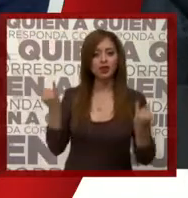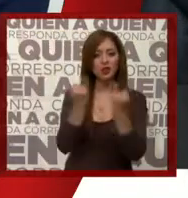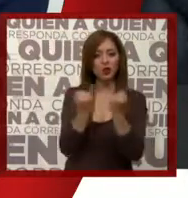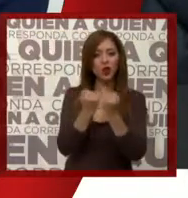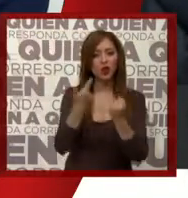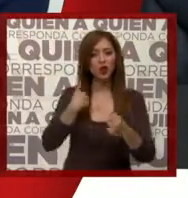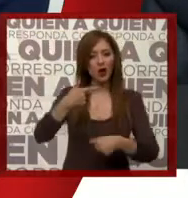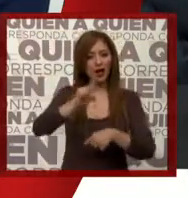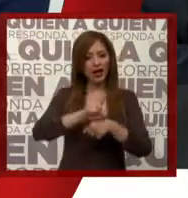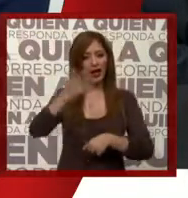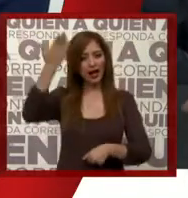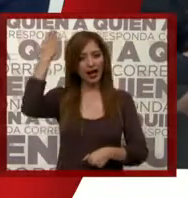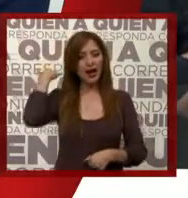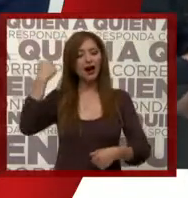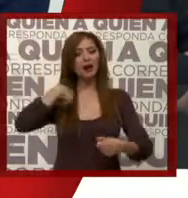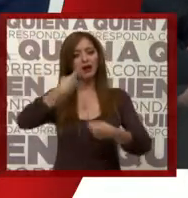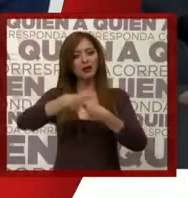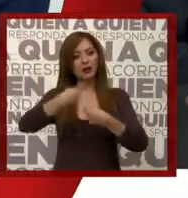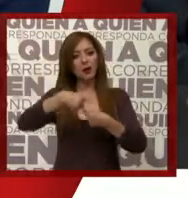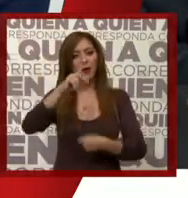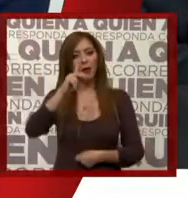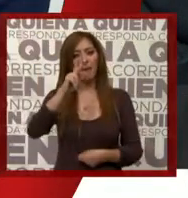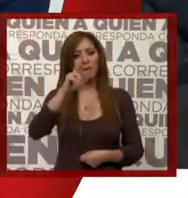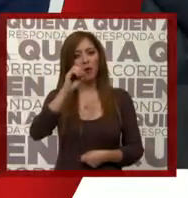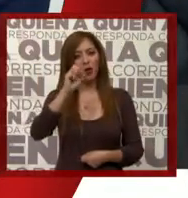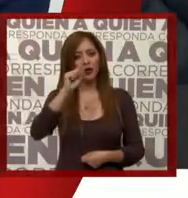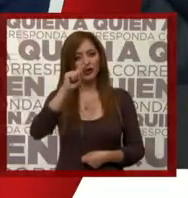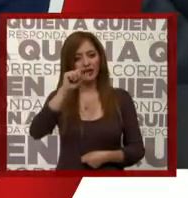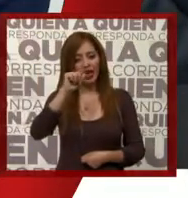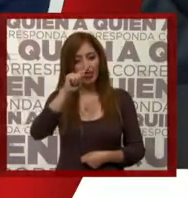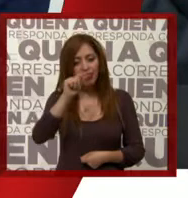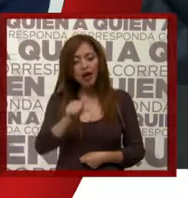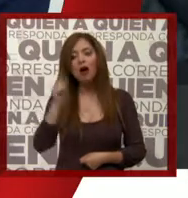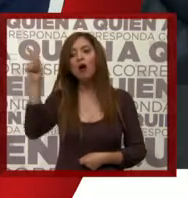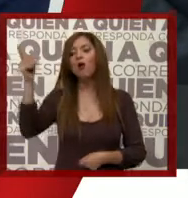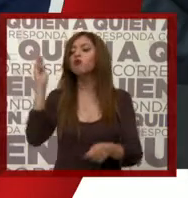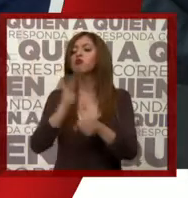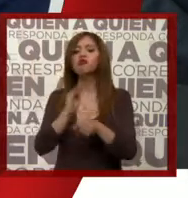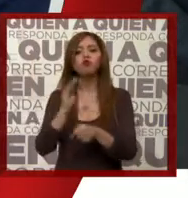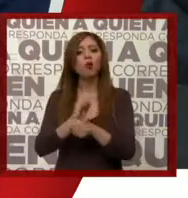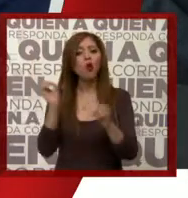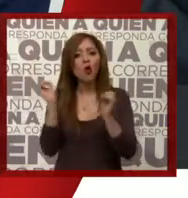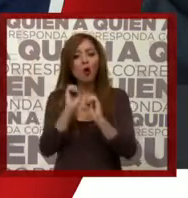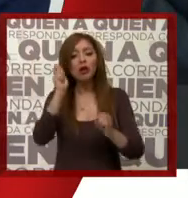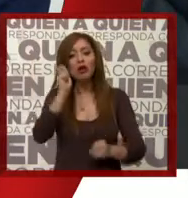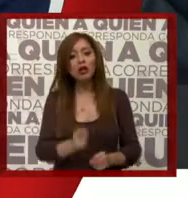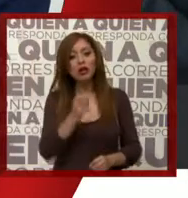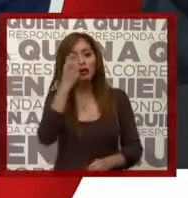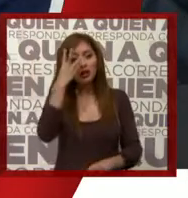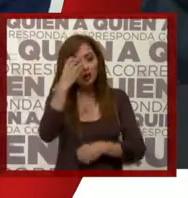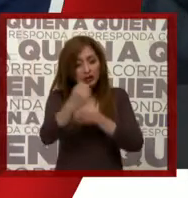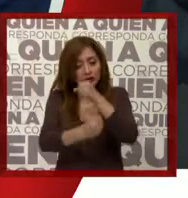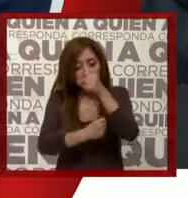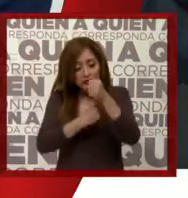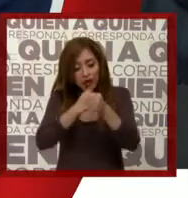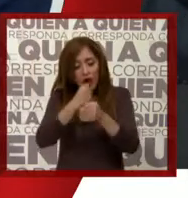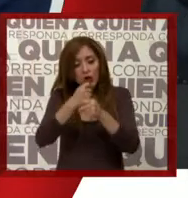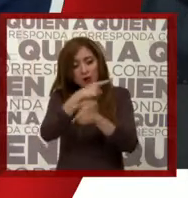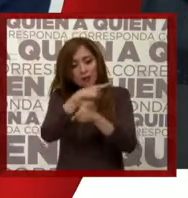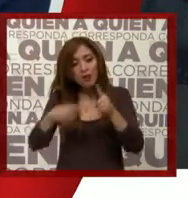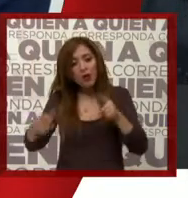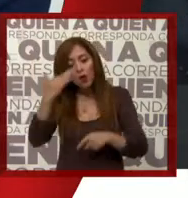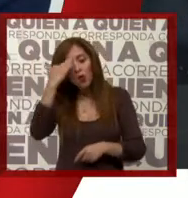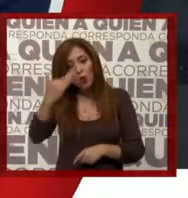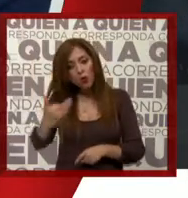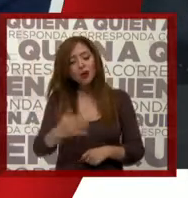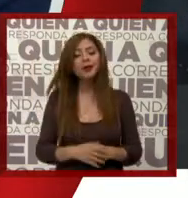un problema de próstata y no me hacían caso. Le digo a la señorita que estuve 3 años y medio y hasta que vine. ¿En dónde